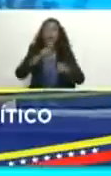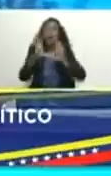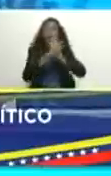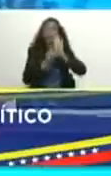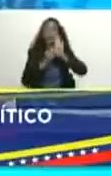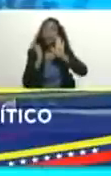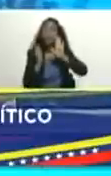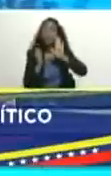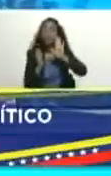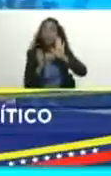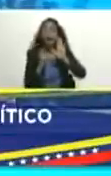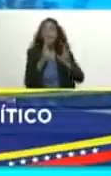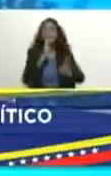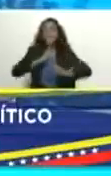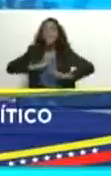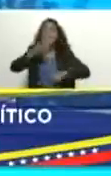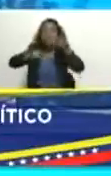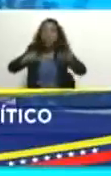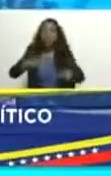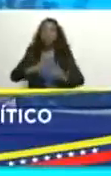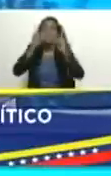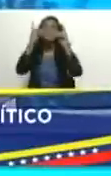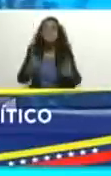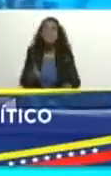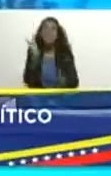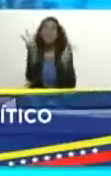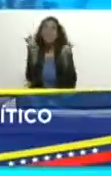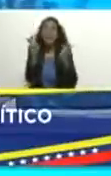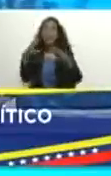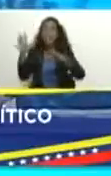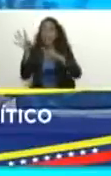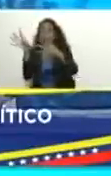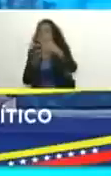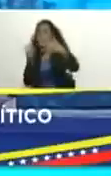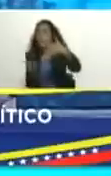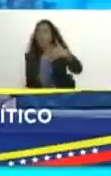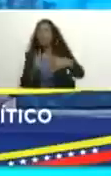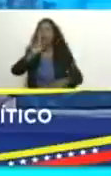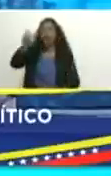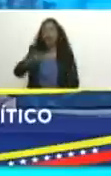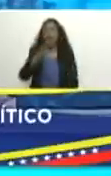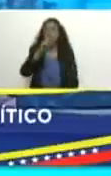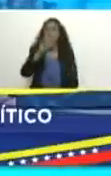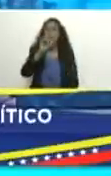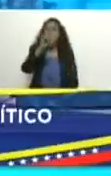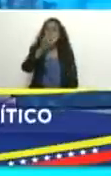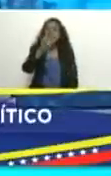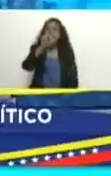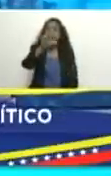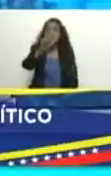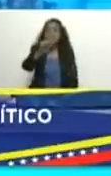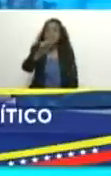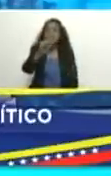constitucional para que nuestro pueblo decida sobre el tema de la Guayana Esequiba. Dado la